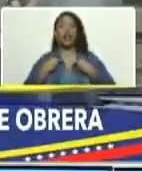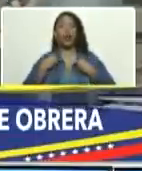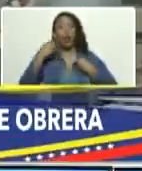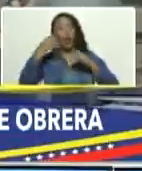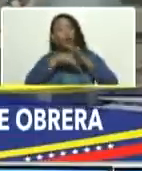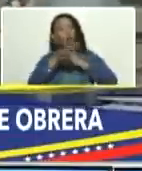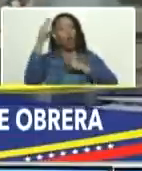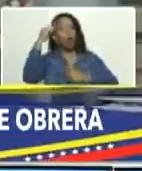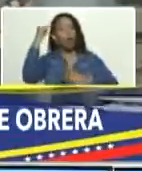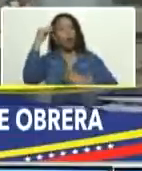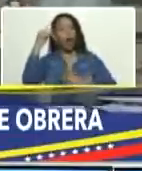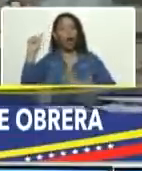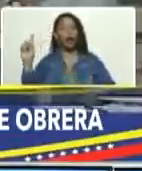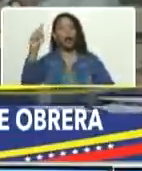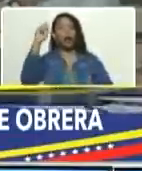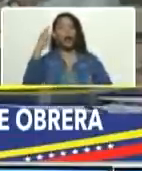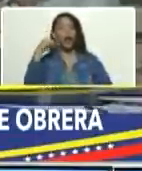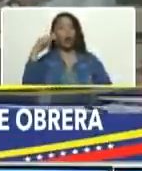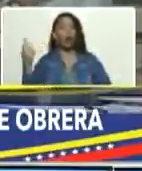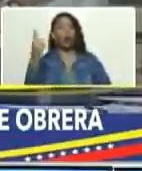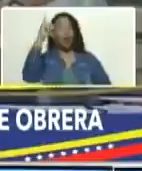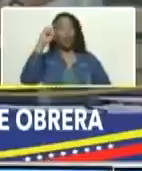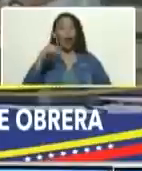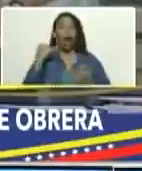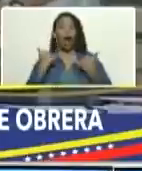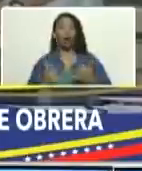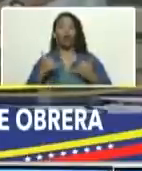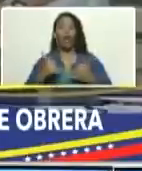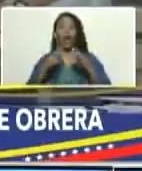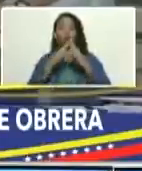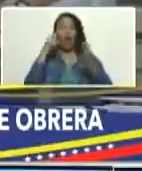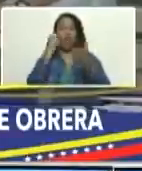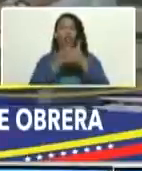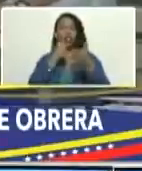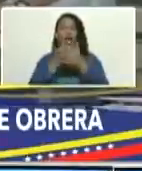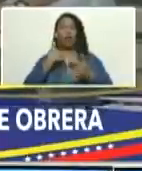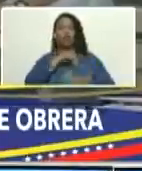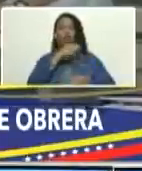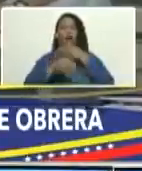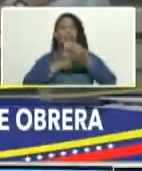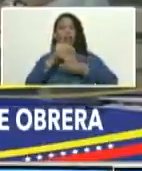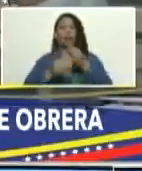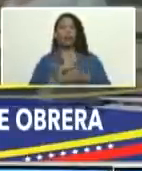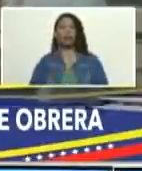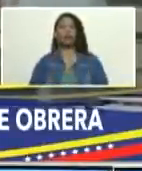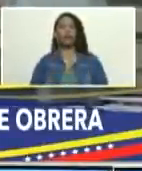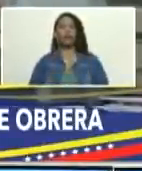Negro Primero también presente con nosotros en todas las batallas que damos.